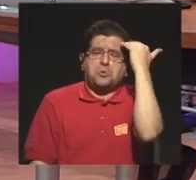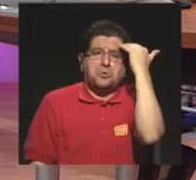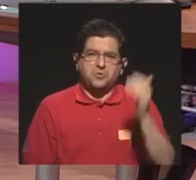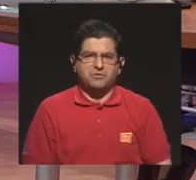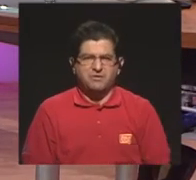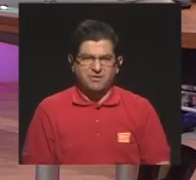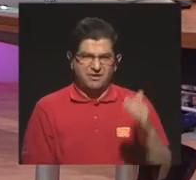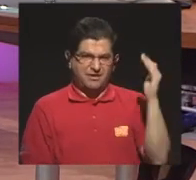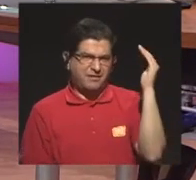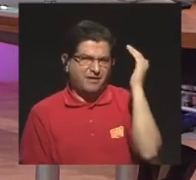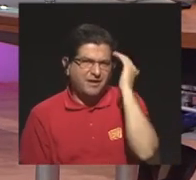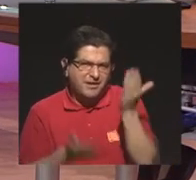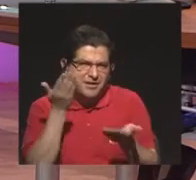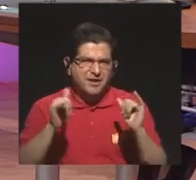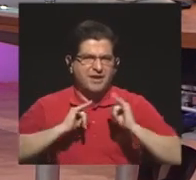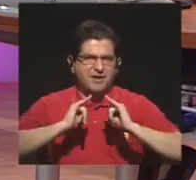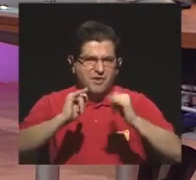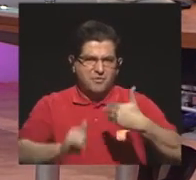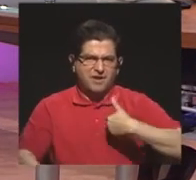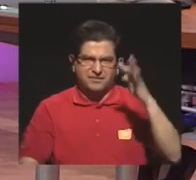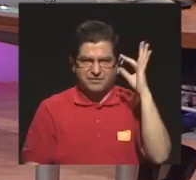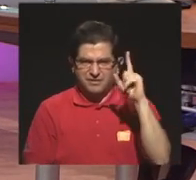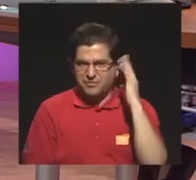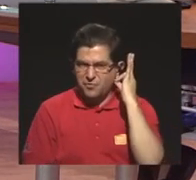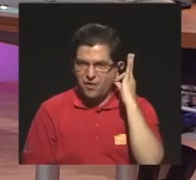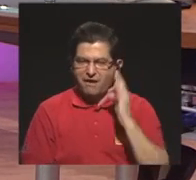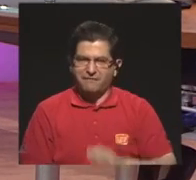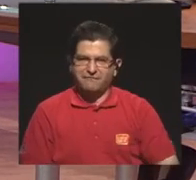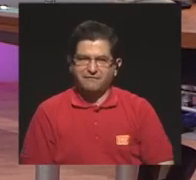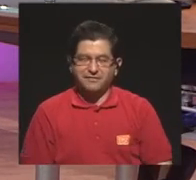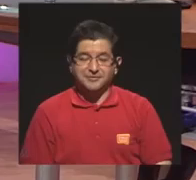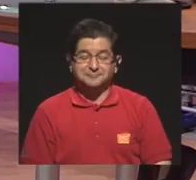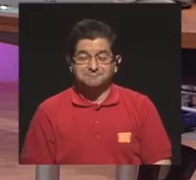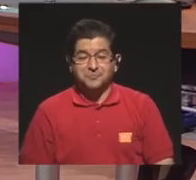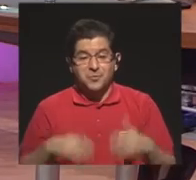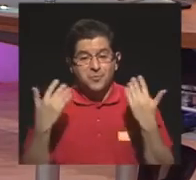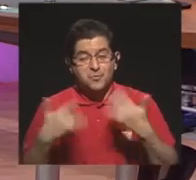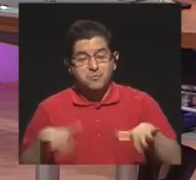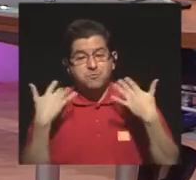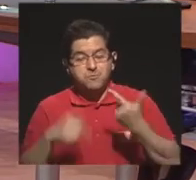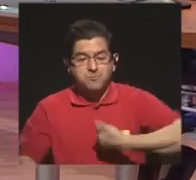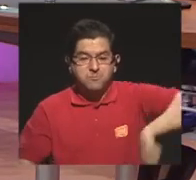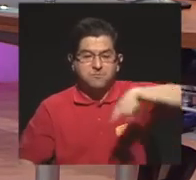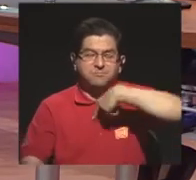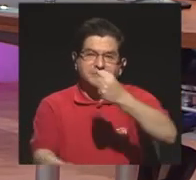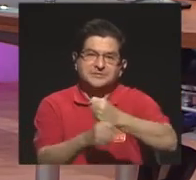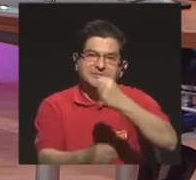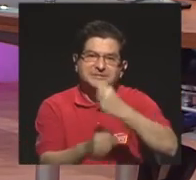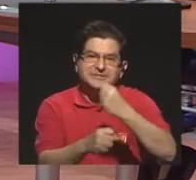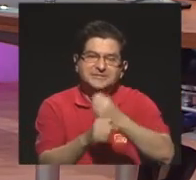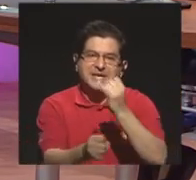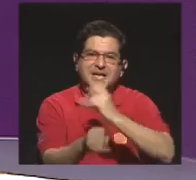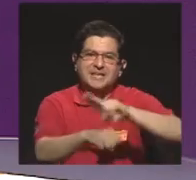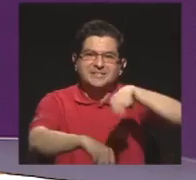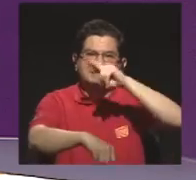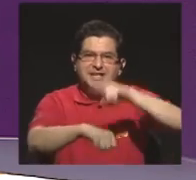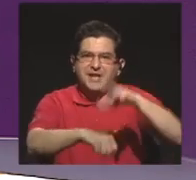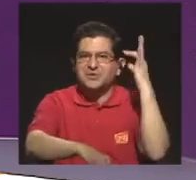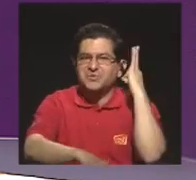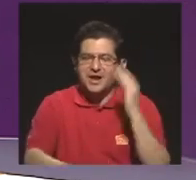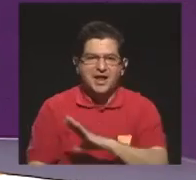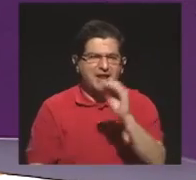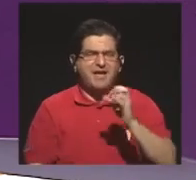nivel de conocimiento posiblemente es el mismo que tiene una mujer. Viera lo que hemos trabajado en el INAMU y también